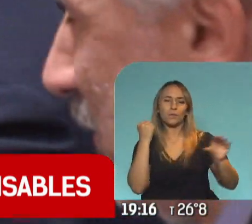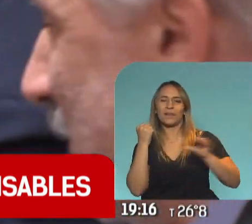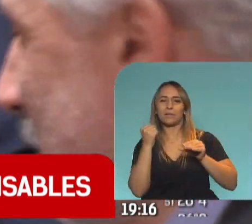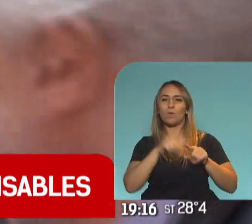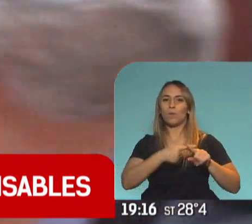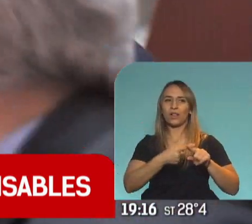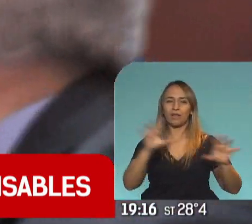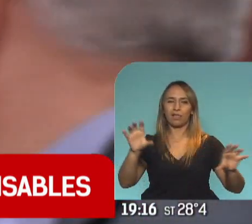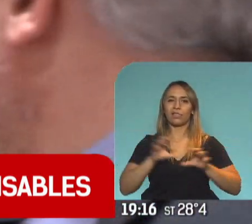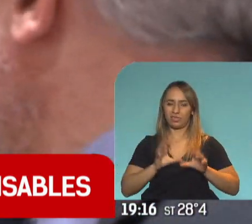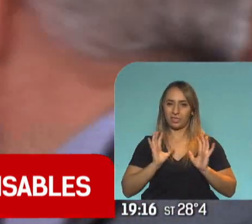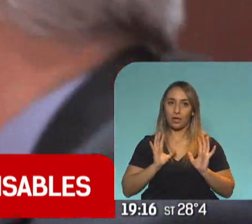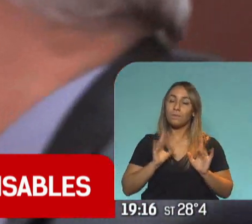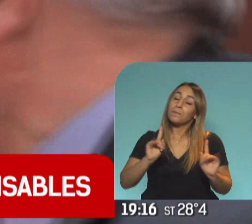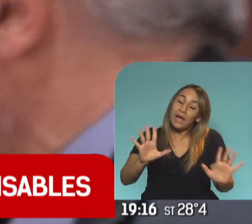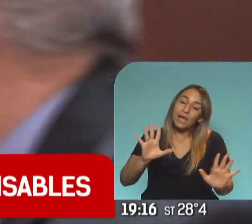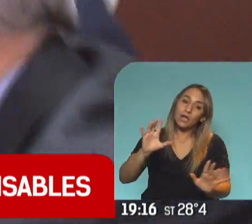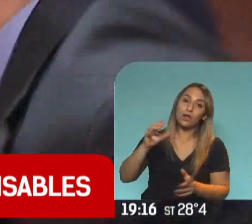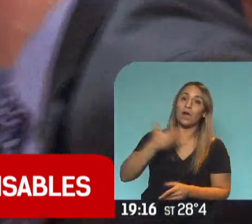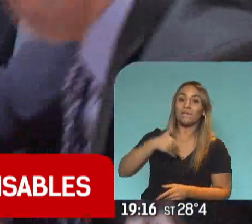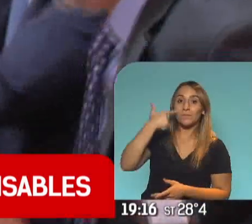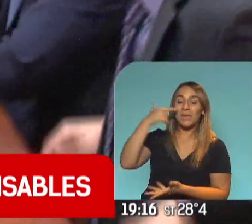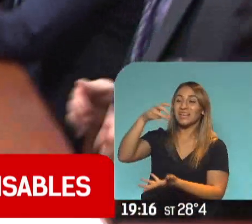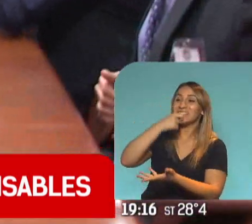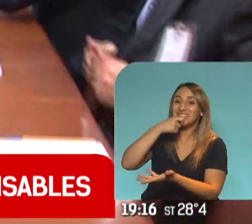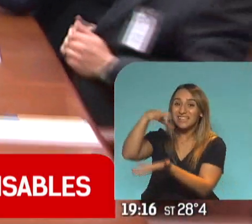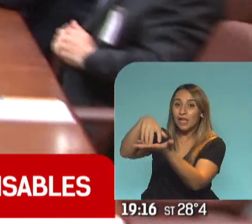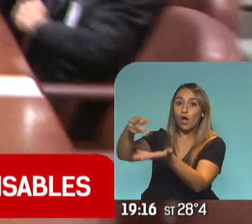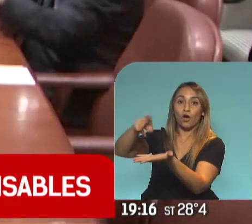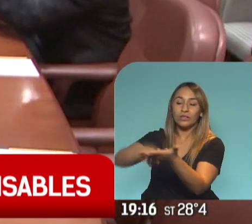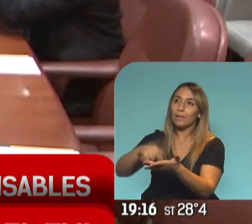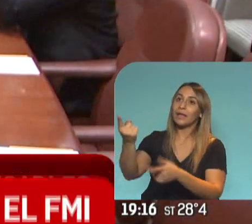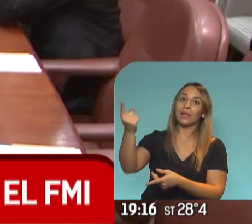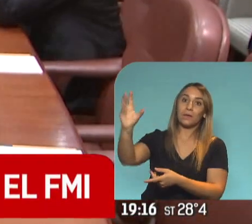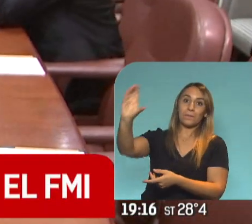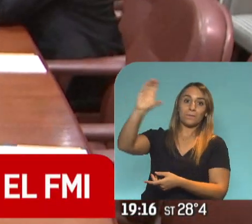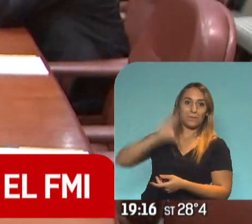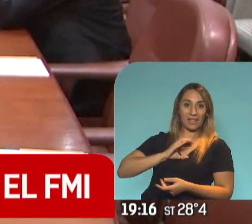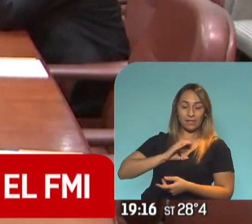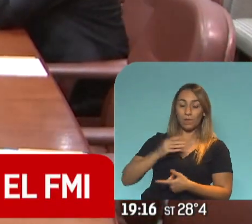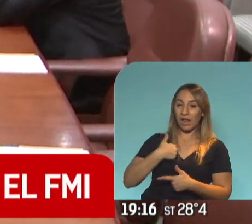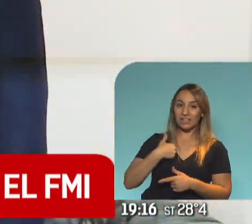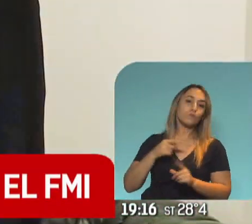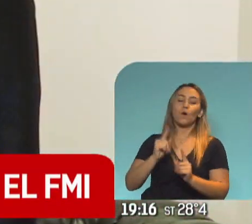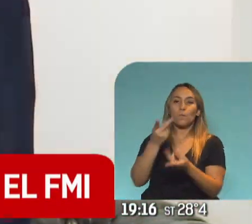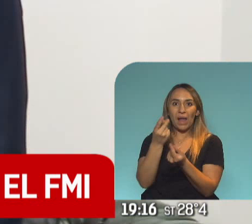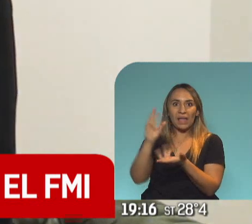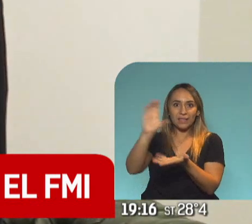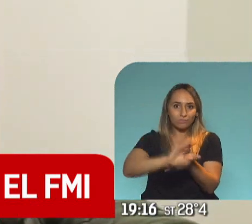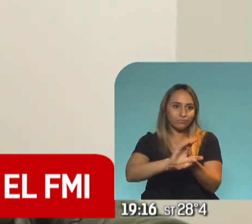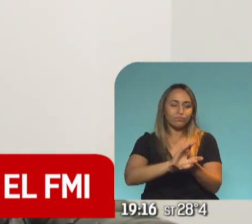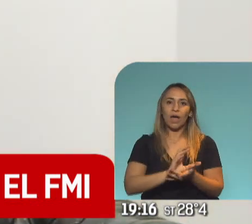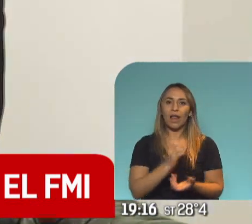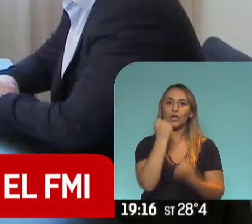ese momento como una especie de salvación. Se decía que si el Fondo Monetario volvía nuevamente a la Argentina, no solamente esas divisas se iban a utilizar para reactivar la